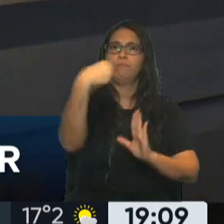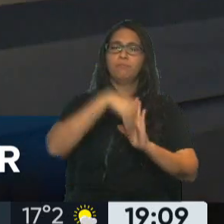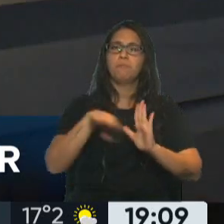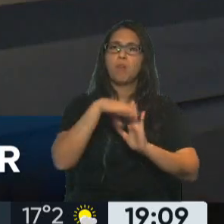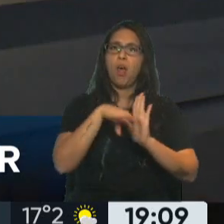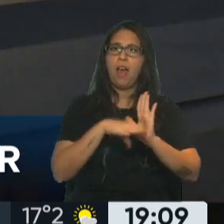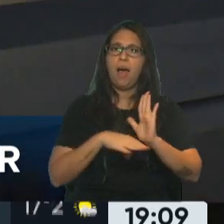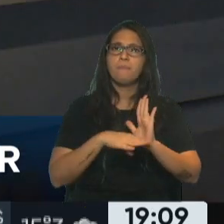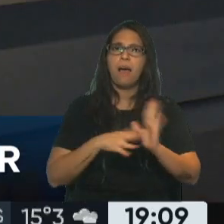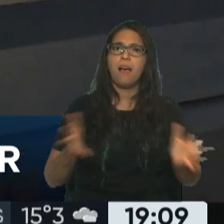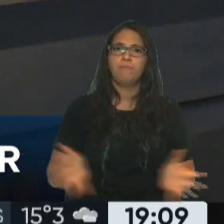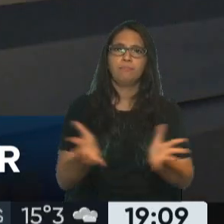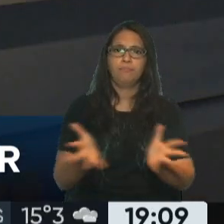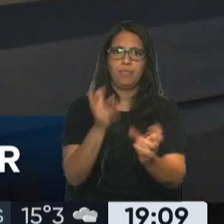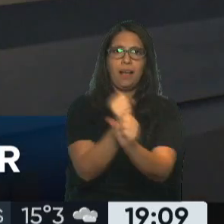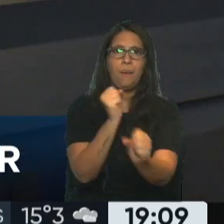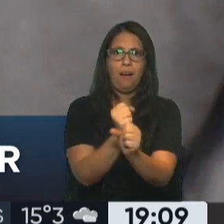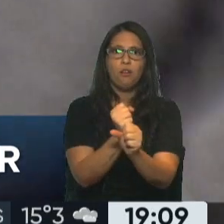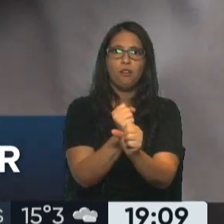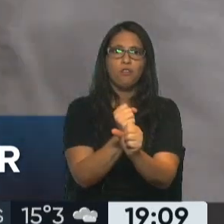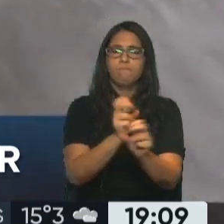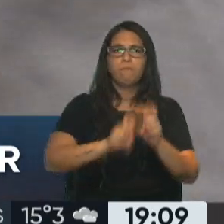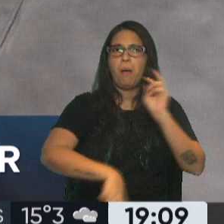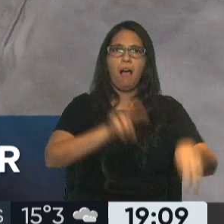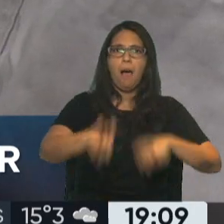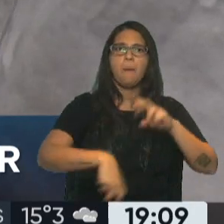como les decía, potenciar trabajo por supuestas